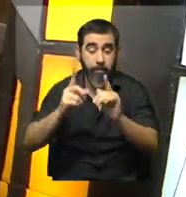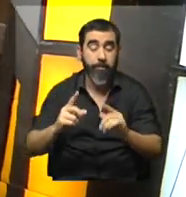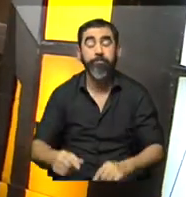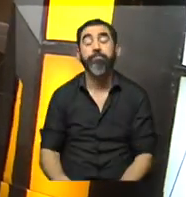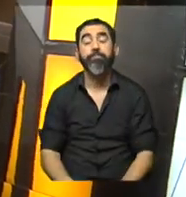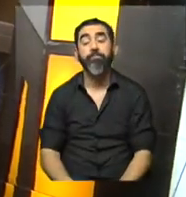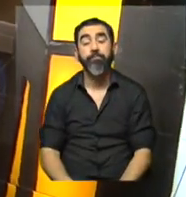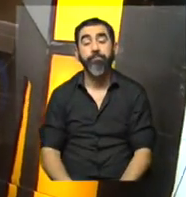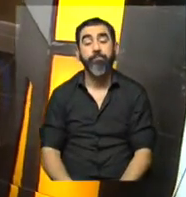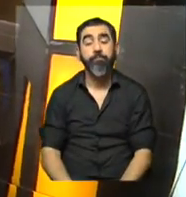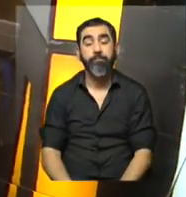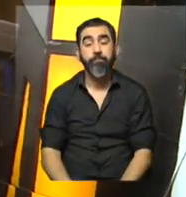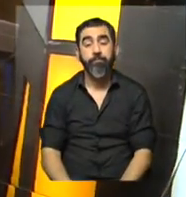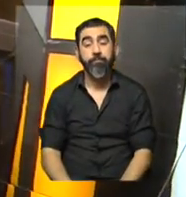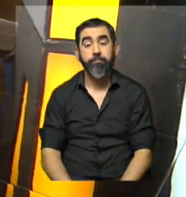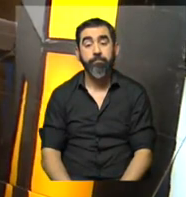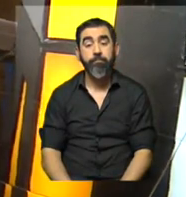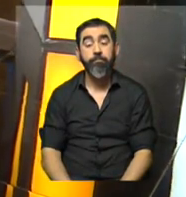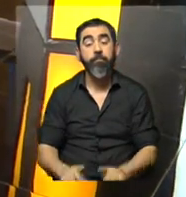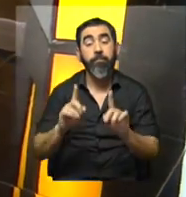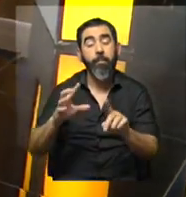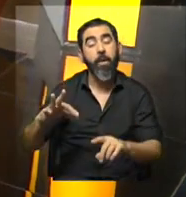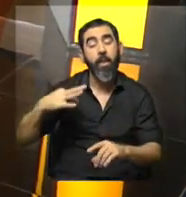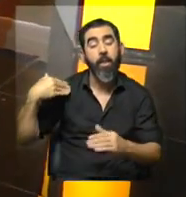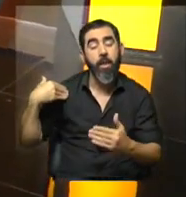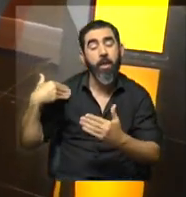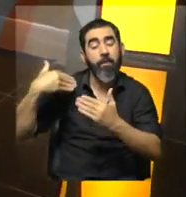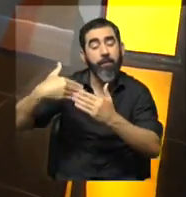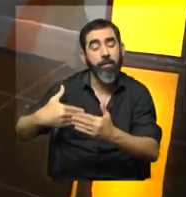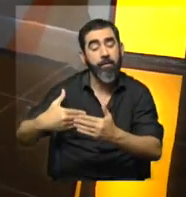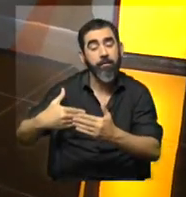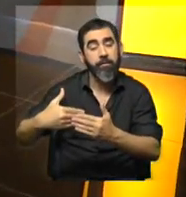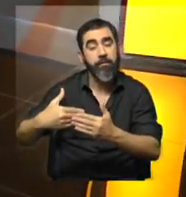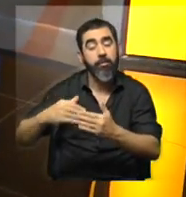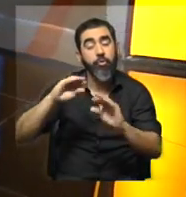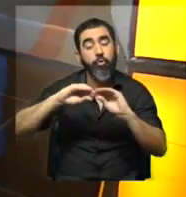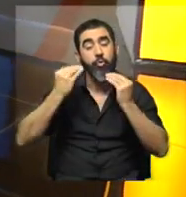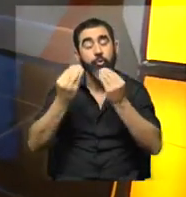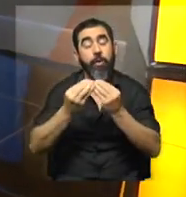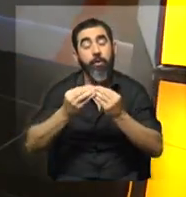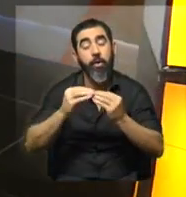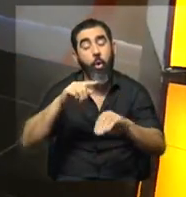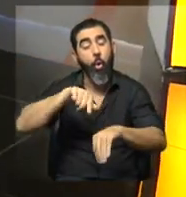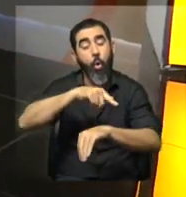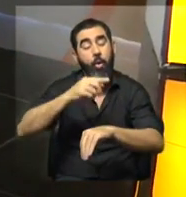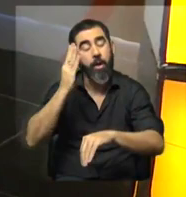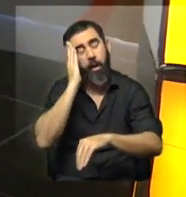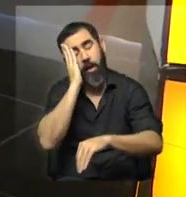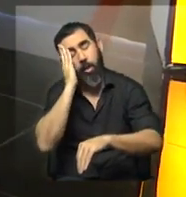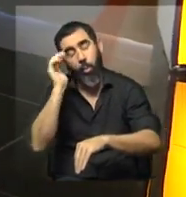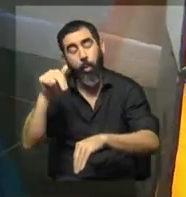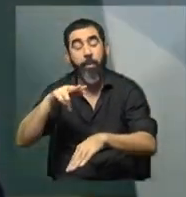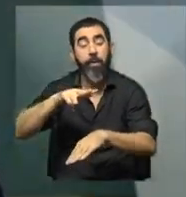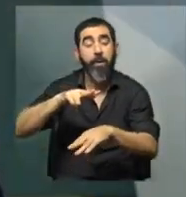regular. También a lo largo de la vida, y hablando de otro concepto que se vincula, la cantidad de horas de sueño